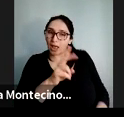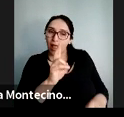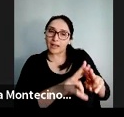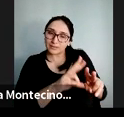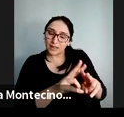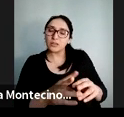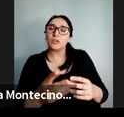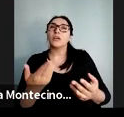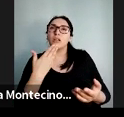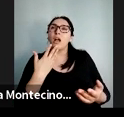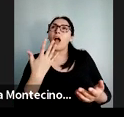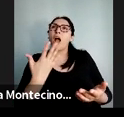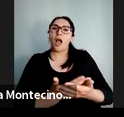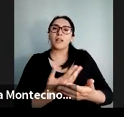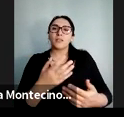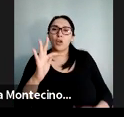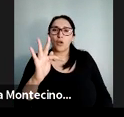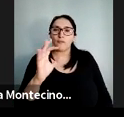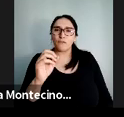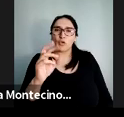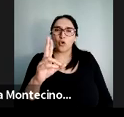donde están desde foros de juegos,